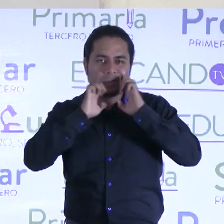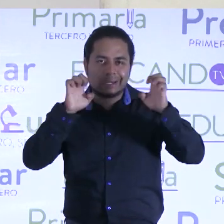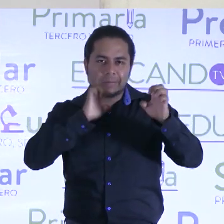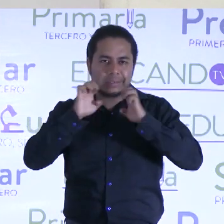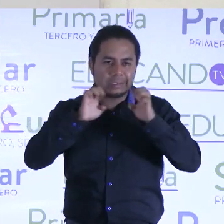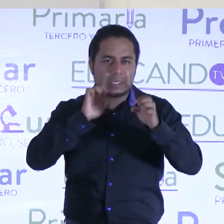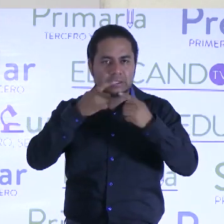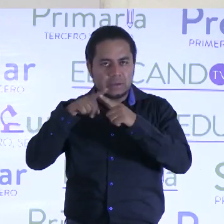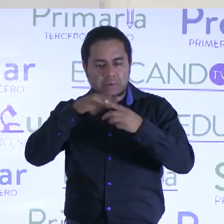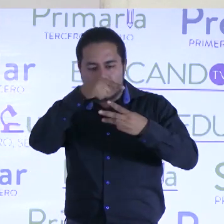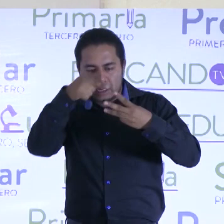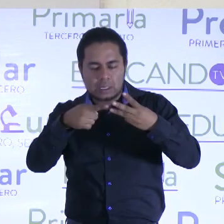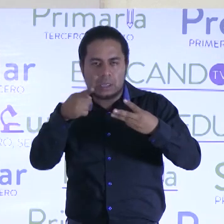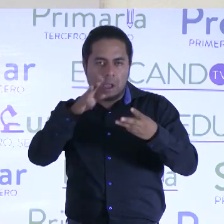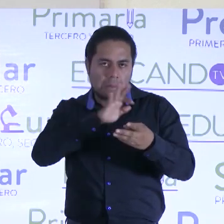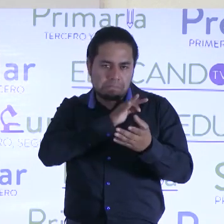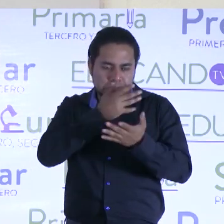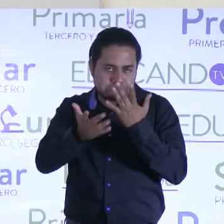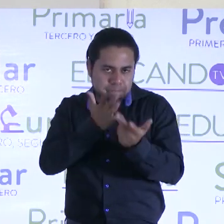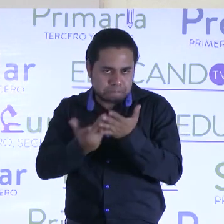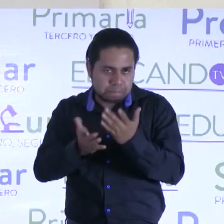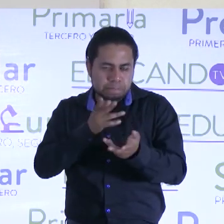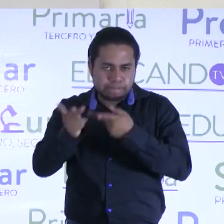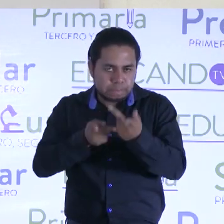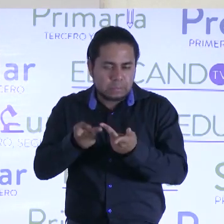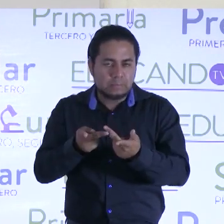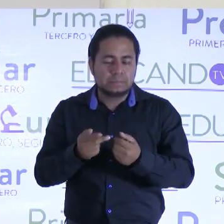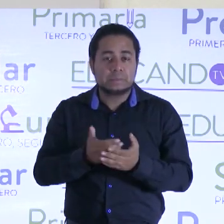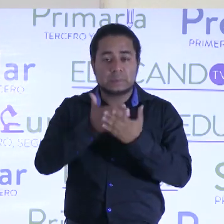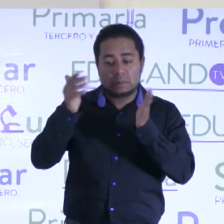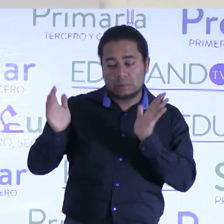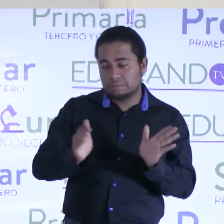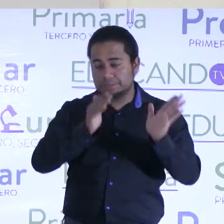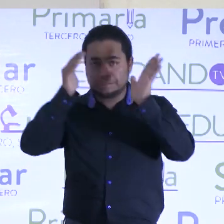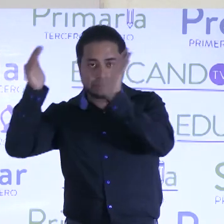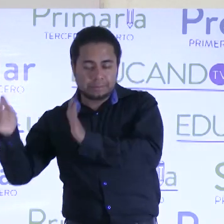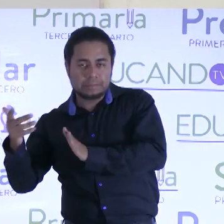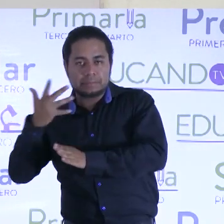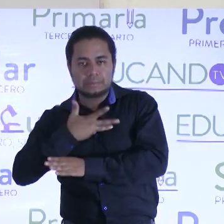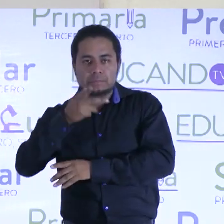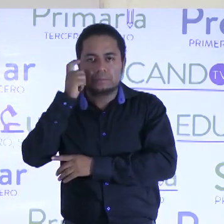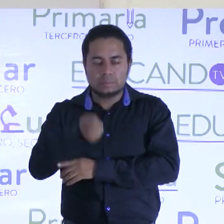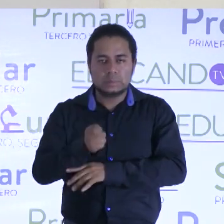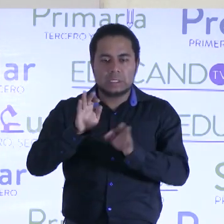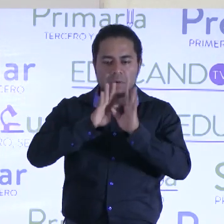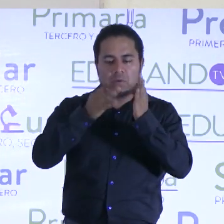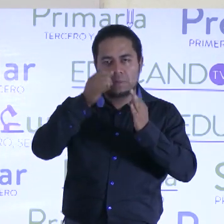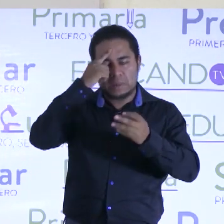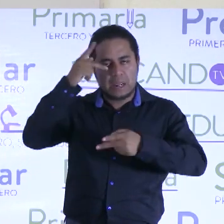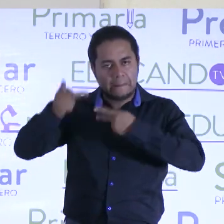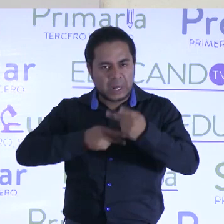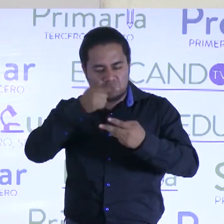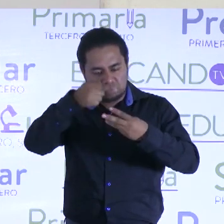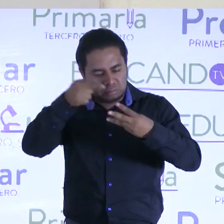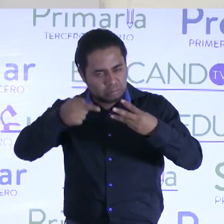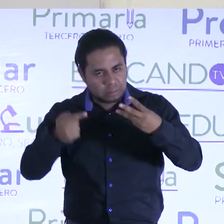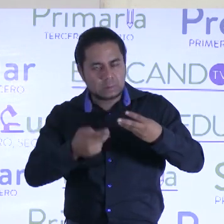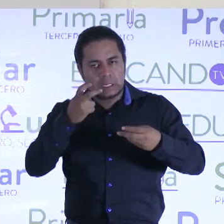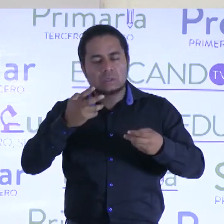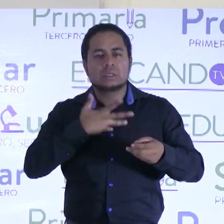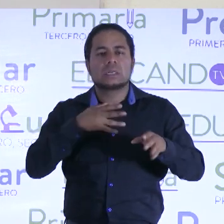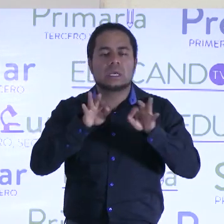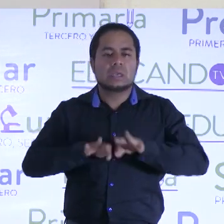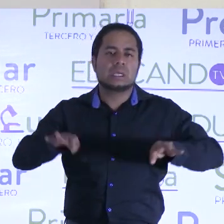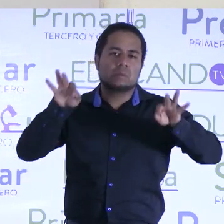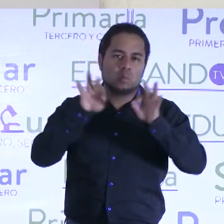entrevistas que puedes realizar. Ahora, de este lado tenemos los tipos de preguntas. es muy